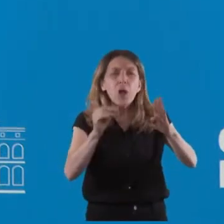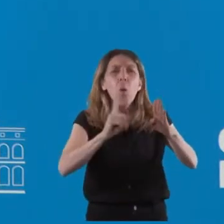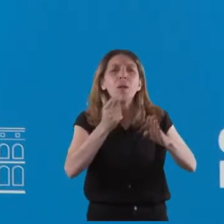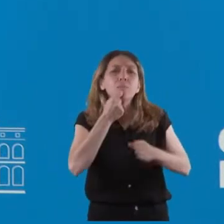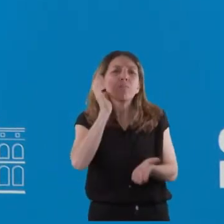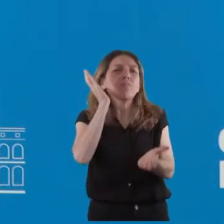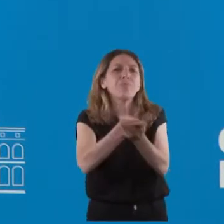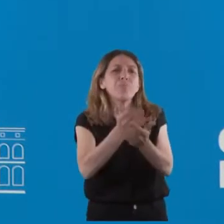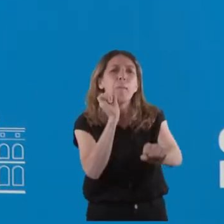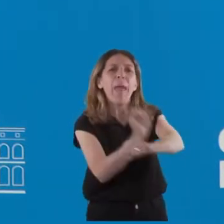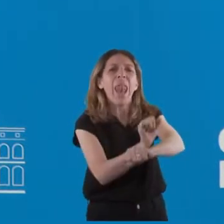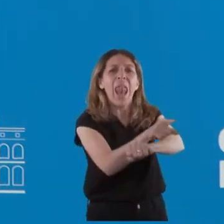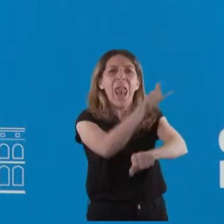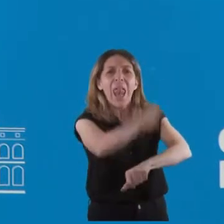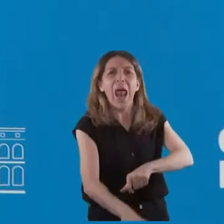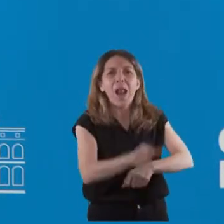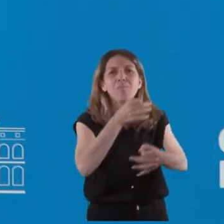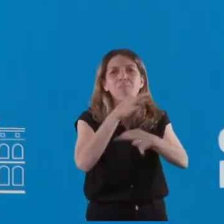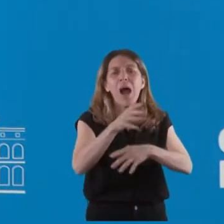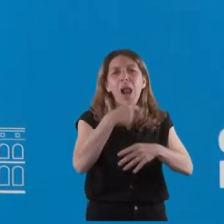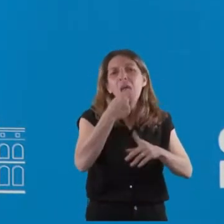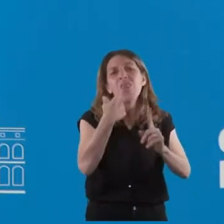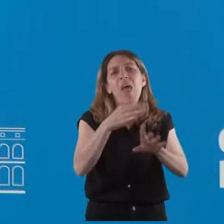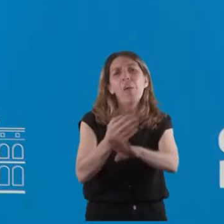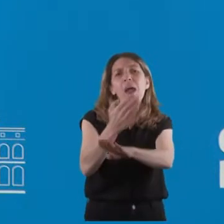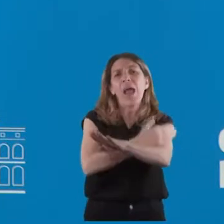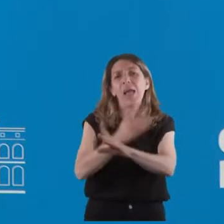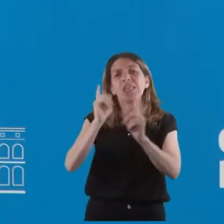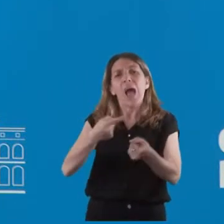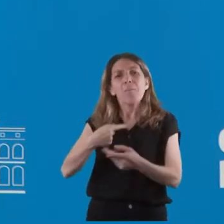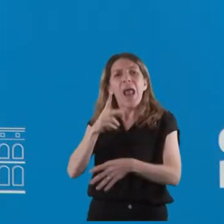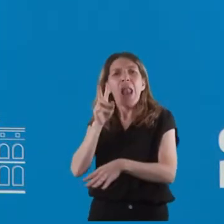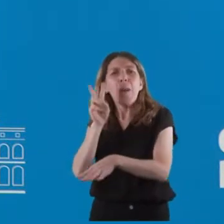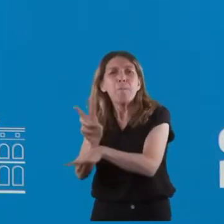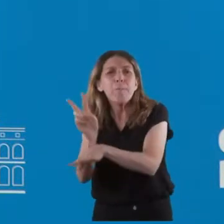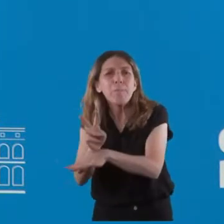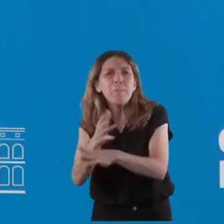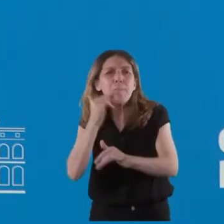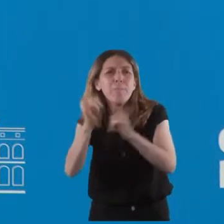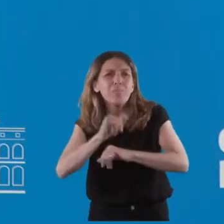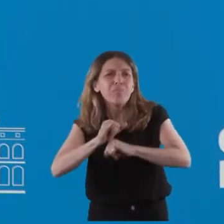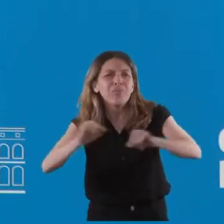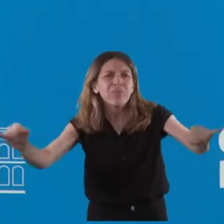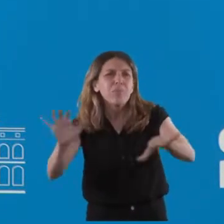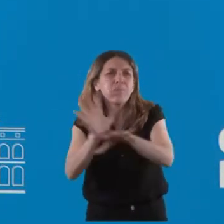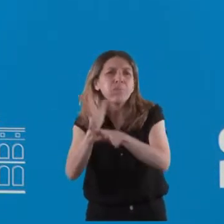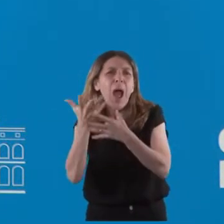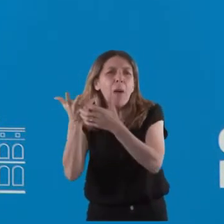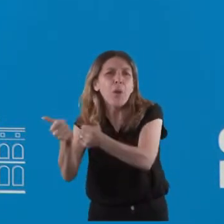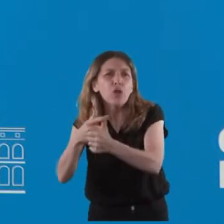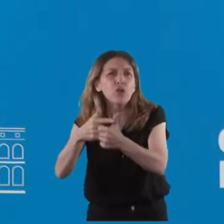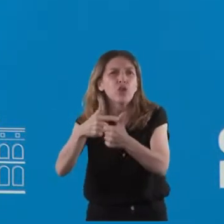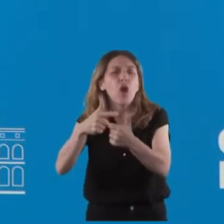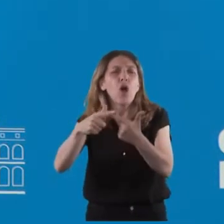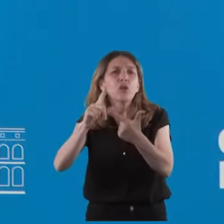ni mucho menos hay que trabajar en una cuestión de prevención en un acompañamiento a quienes tienen este a quienes